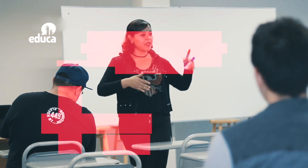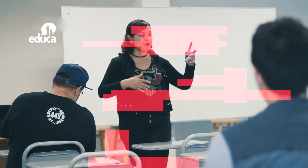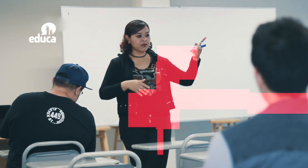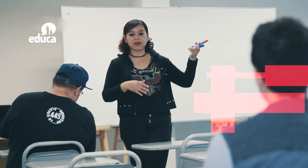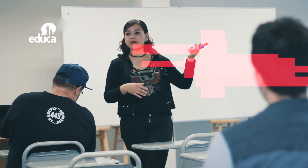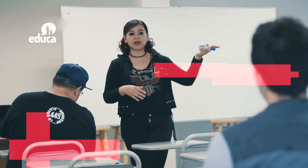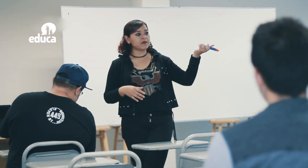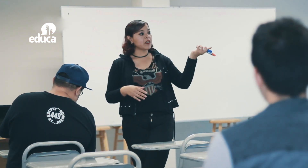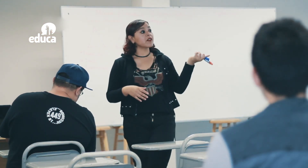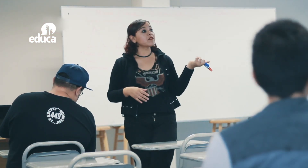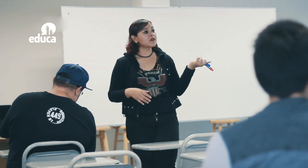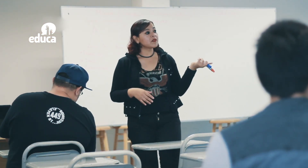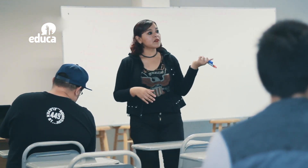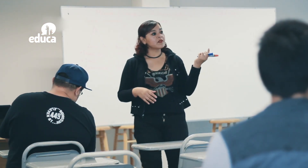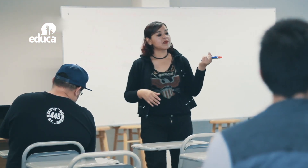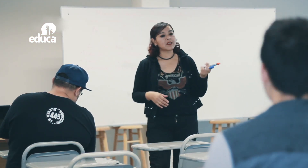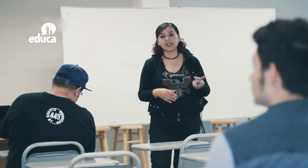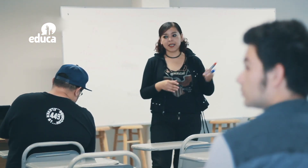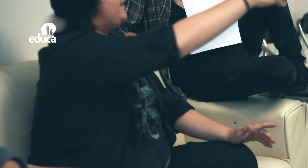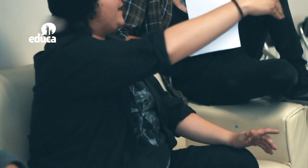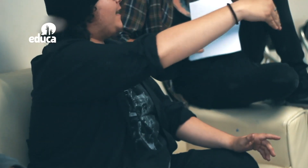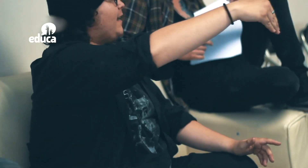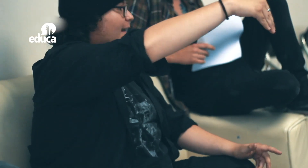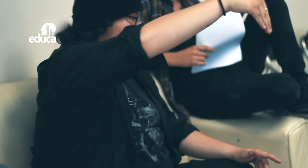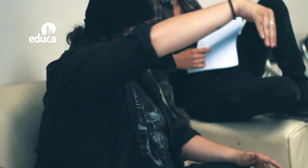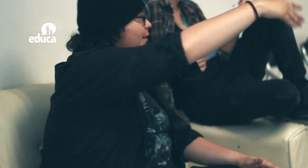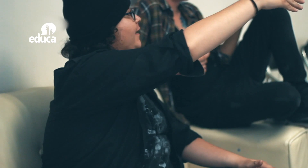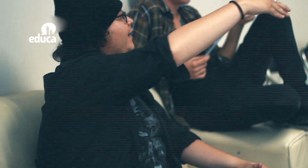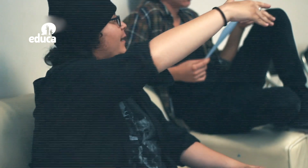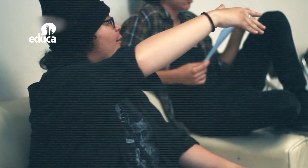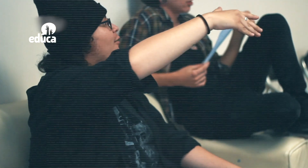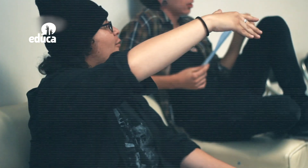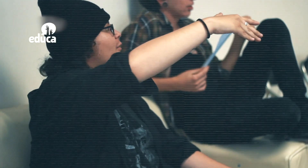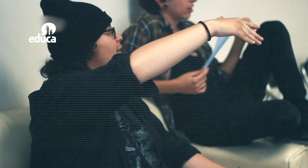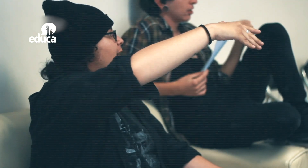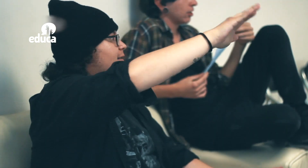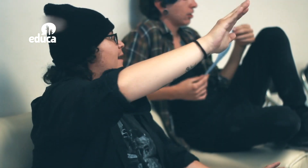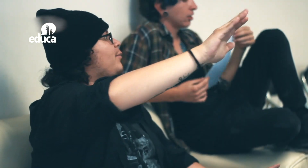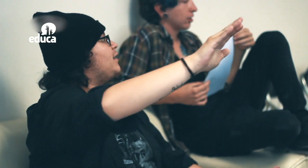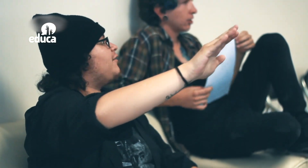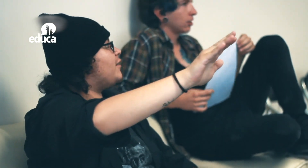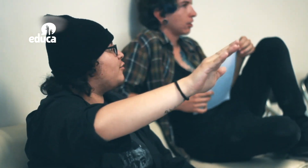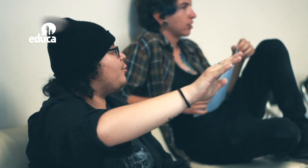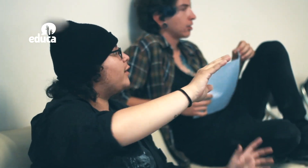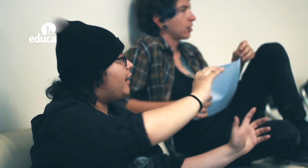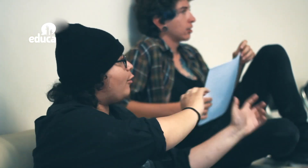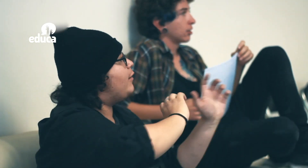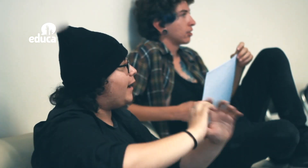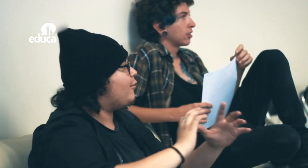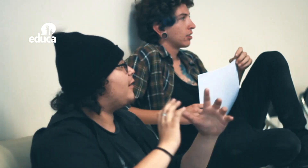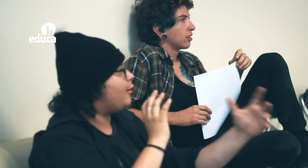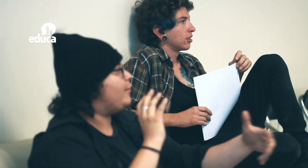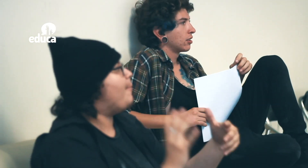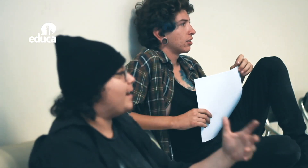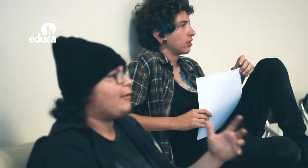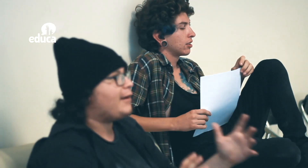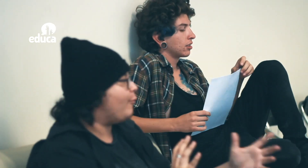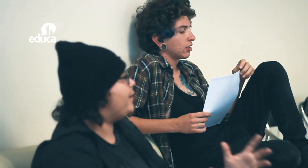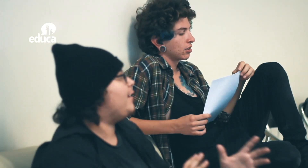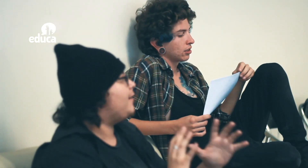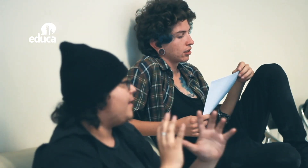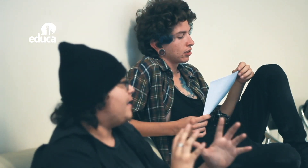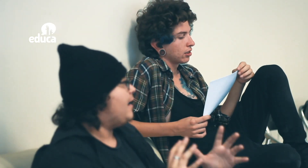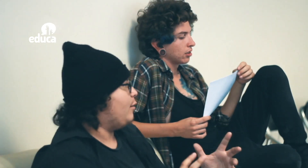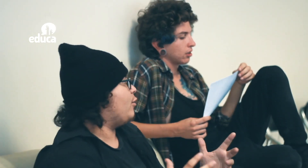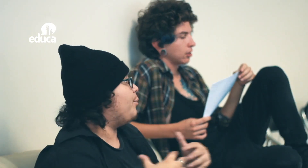la cuestión de la preparación técnica, por otro lado en formar a creadores conscientes de lo que estaban haciendo y por otro lado